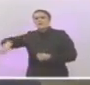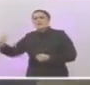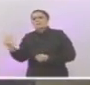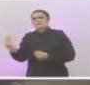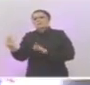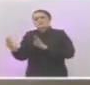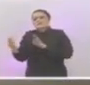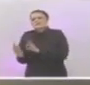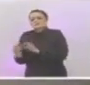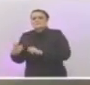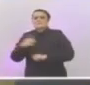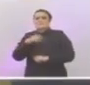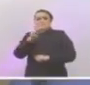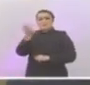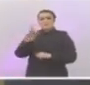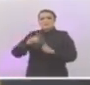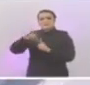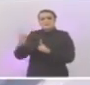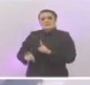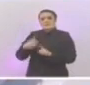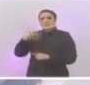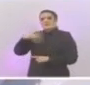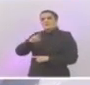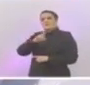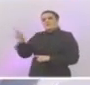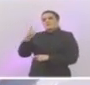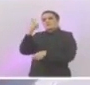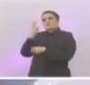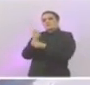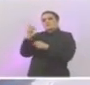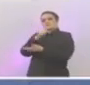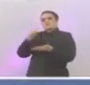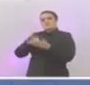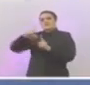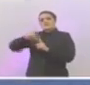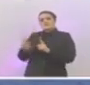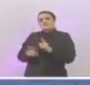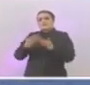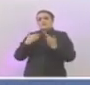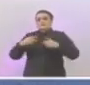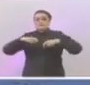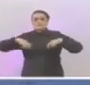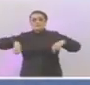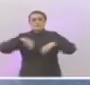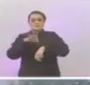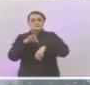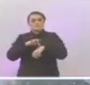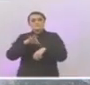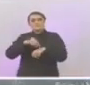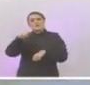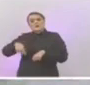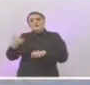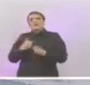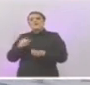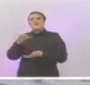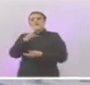necesidades. Incluso ya el DIF nacional nos reconoció como segundo lugar del país por las consultas médicas especializadas que